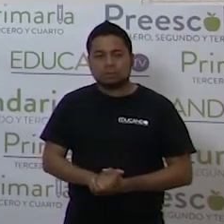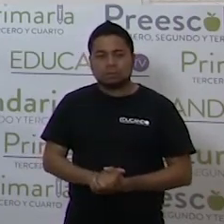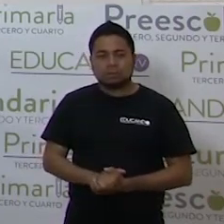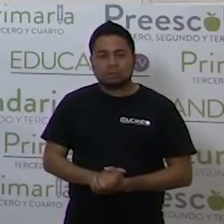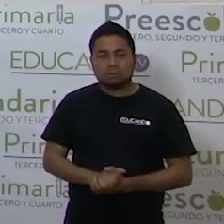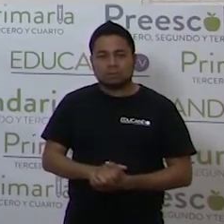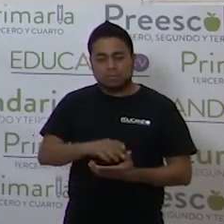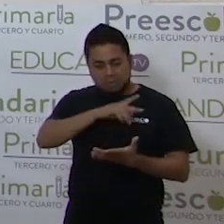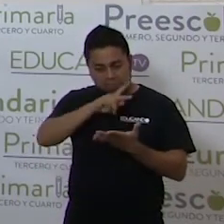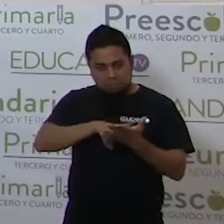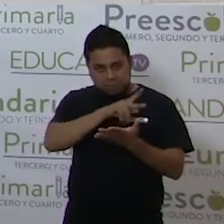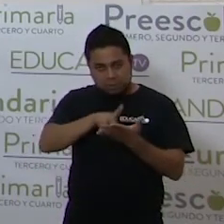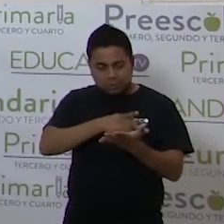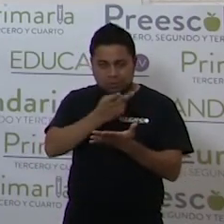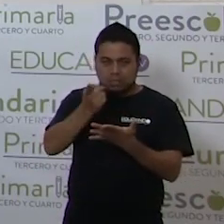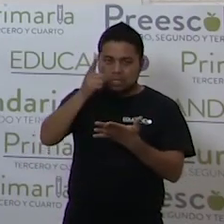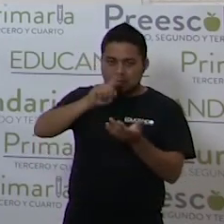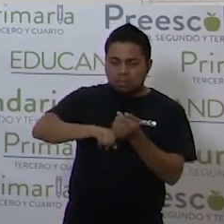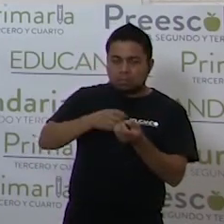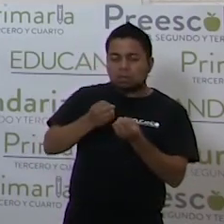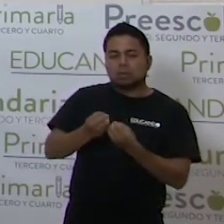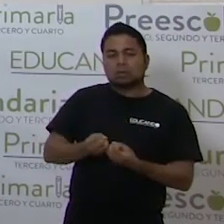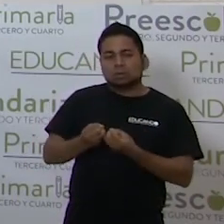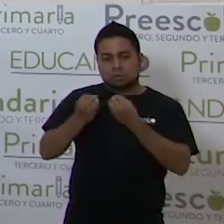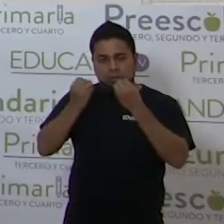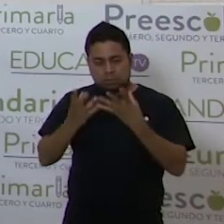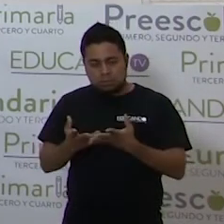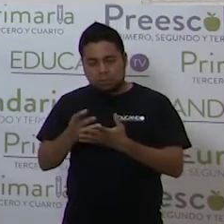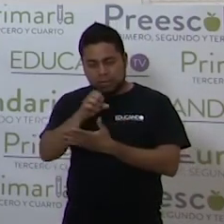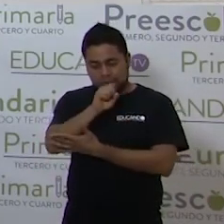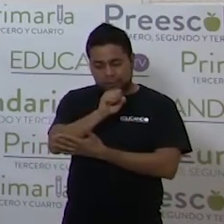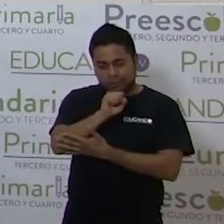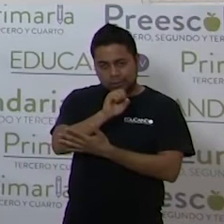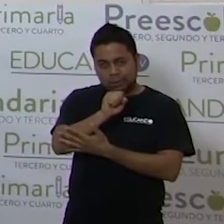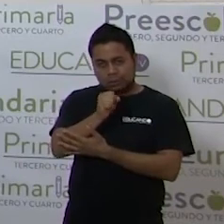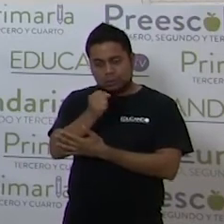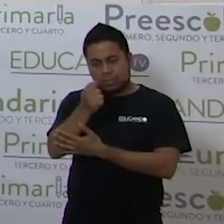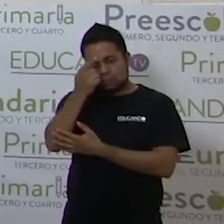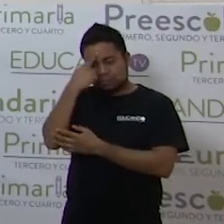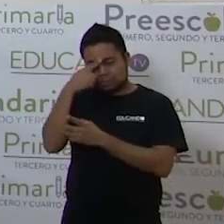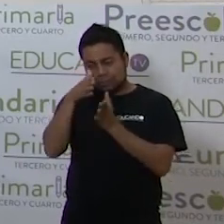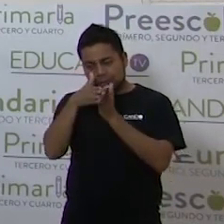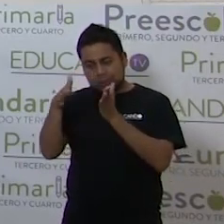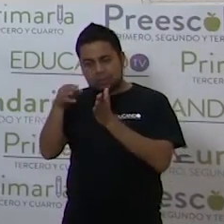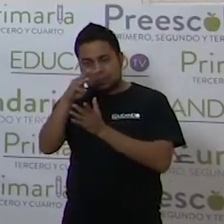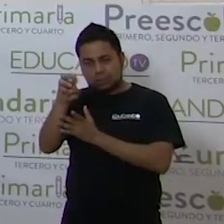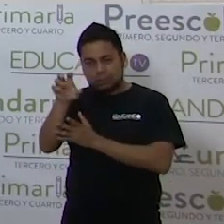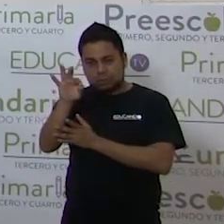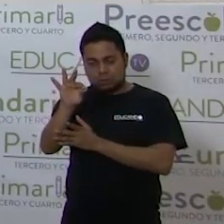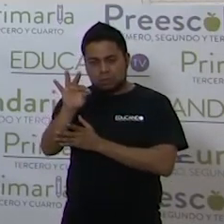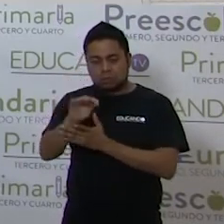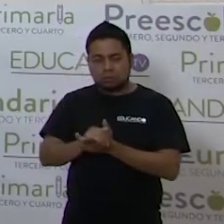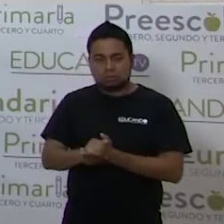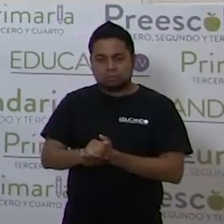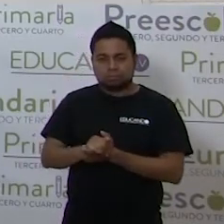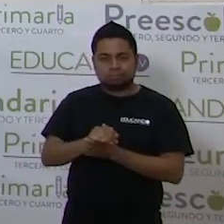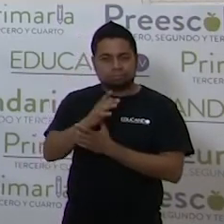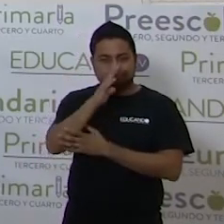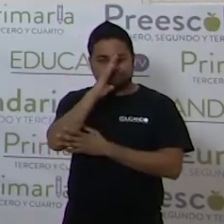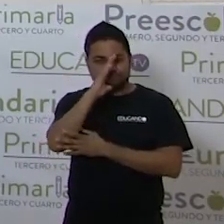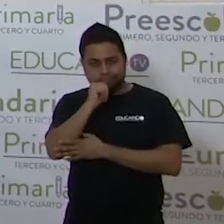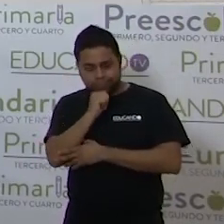cuántas veces cabe cuántas veces cabe 60 en el 340 no podemos utilizar